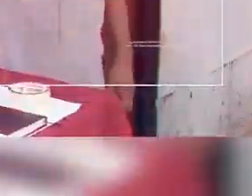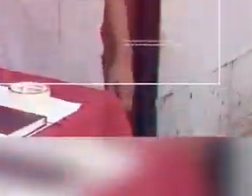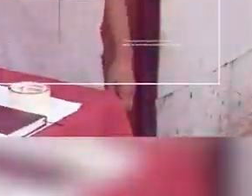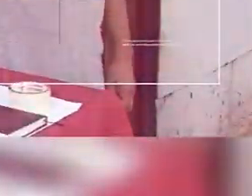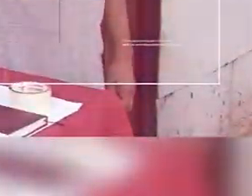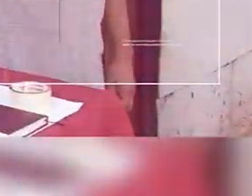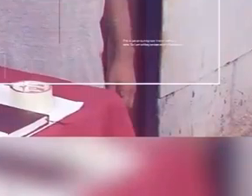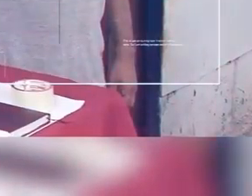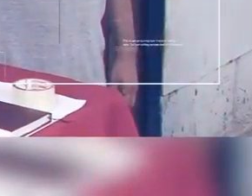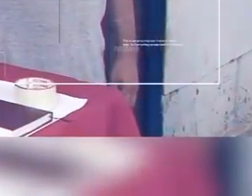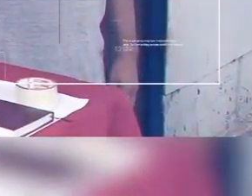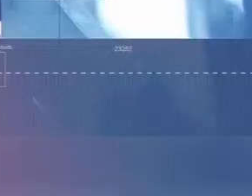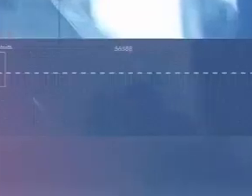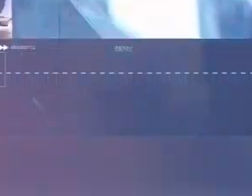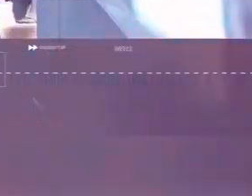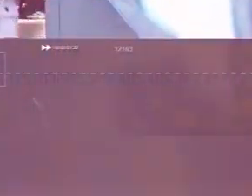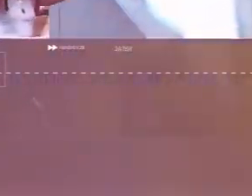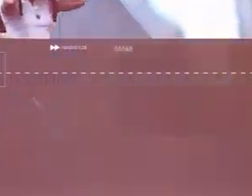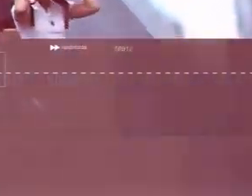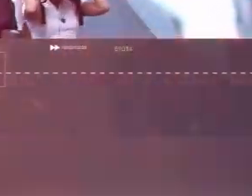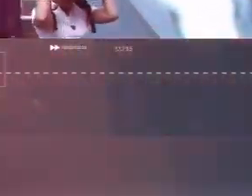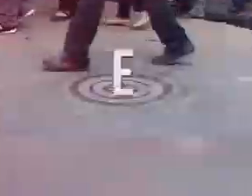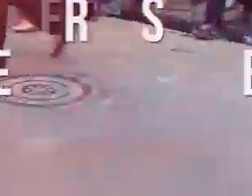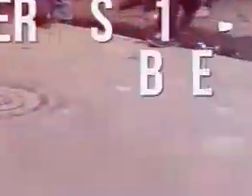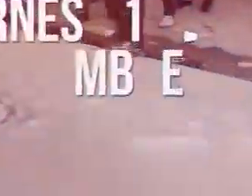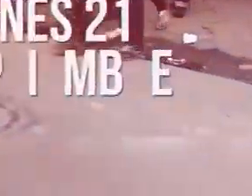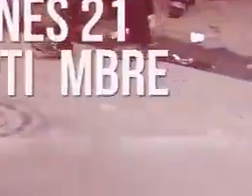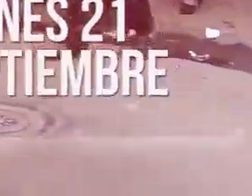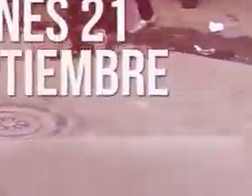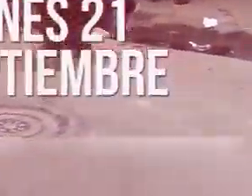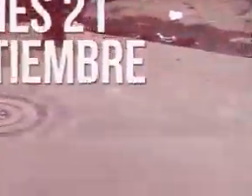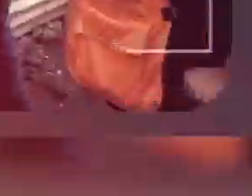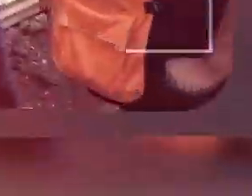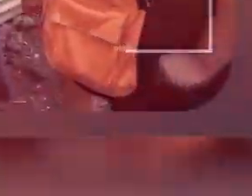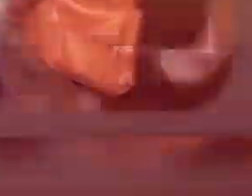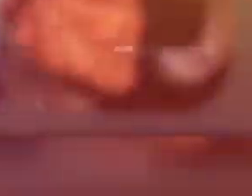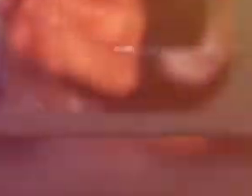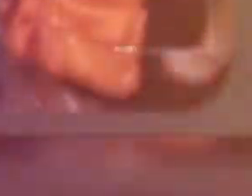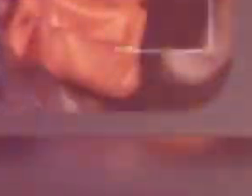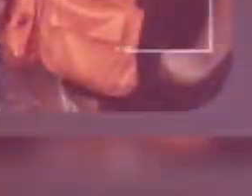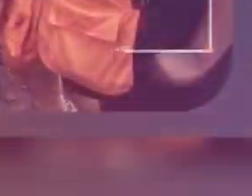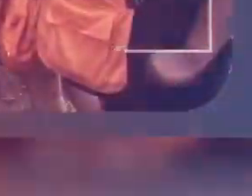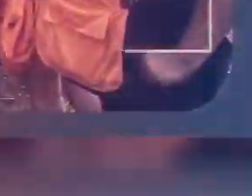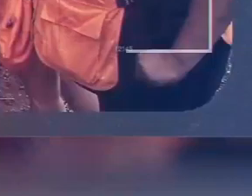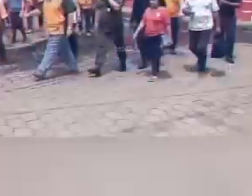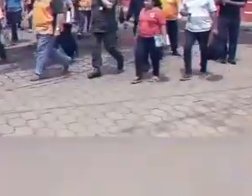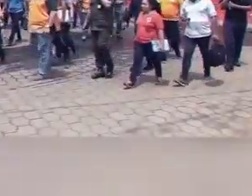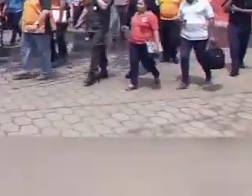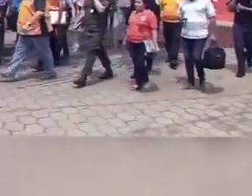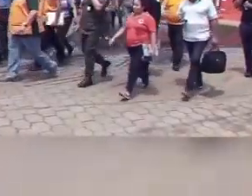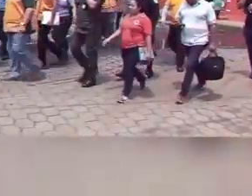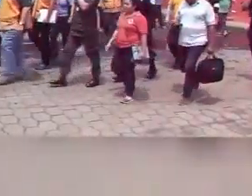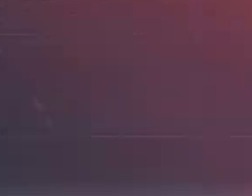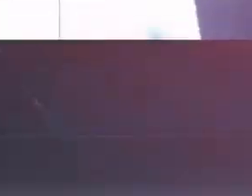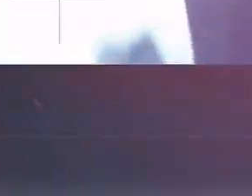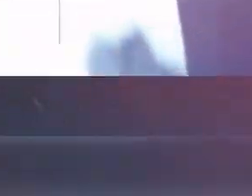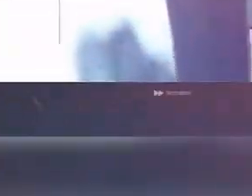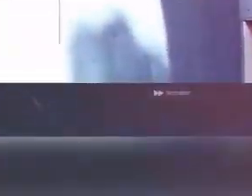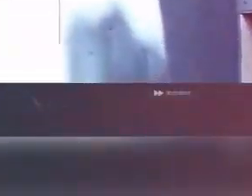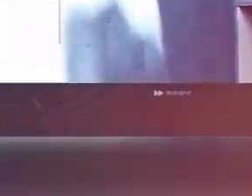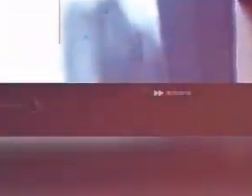plan multiamenaza es el adecuado, te invitamos a participar este viernes 21 de septiembre en el segundo ejercicio nacional de